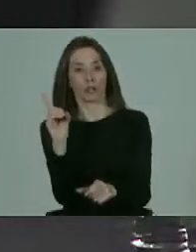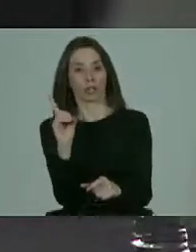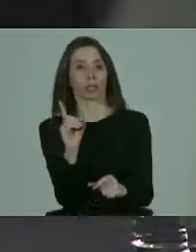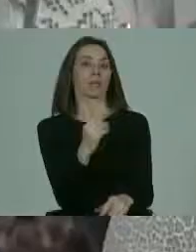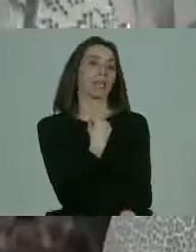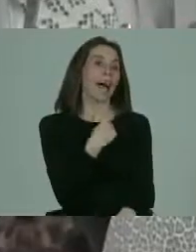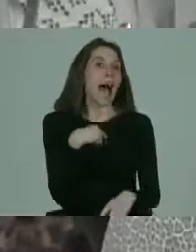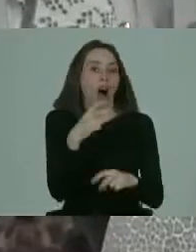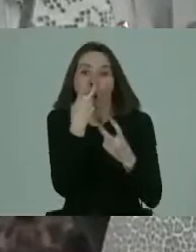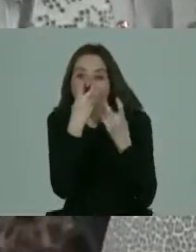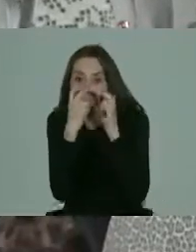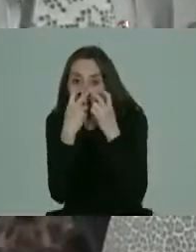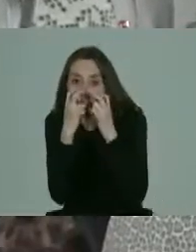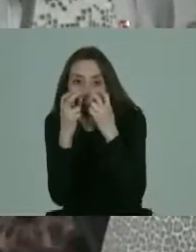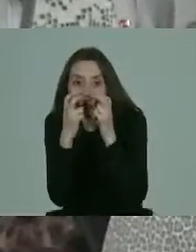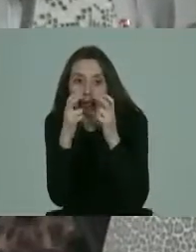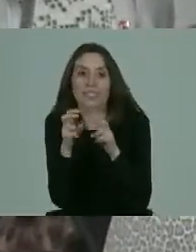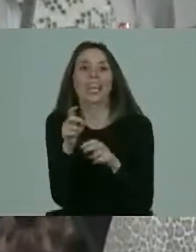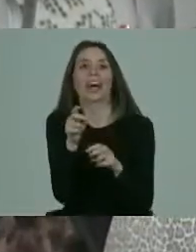curioseando